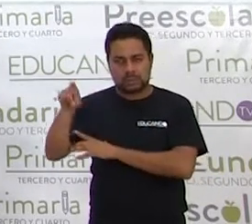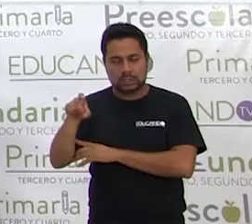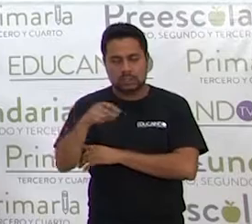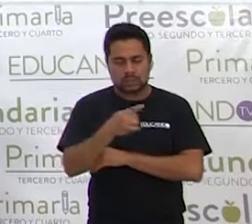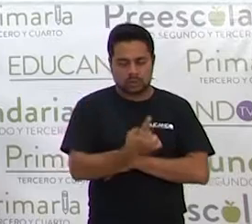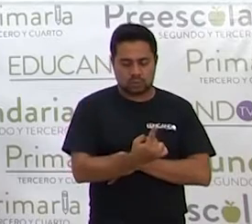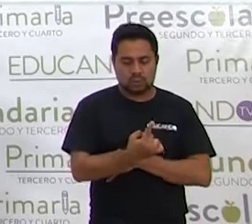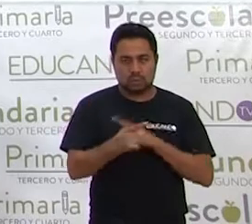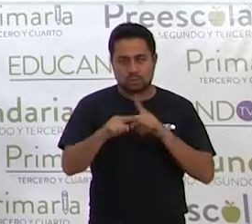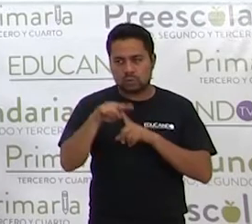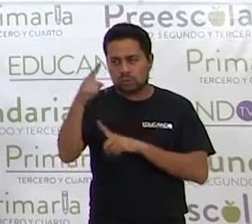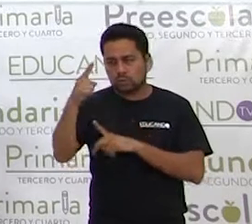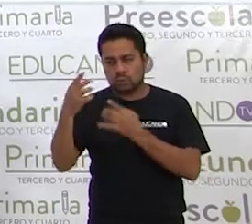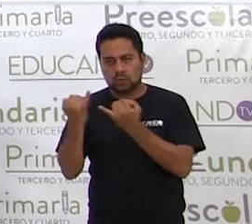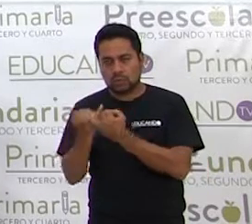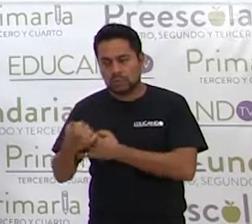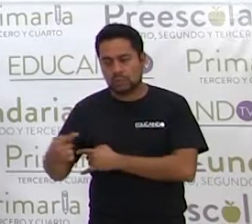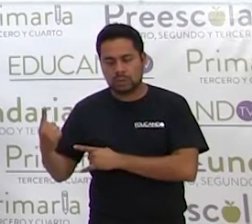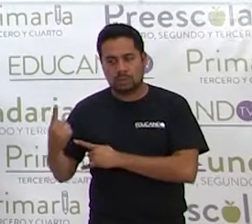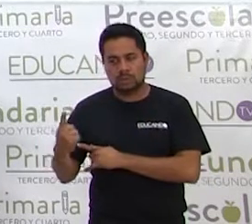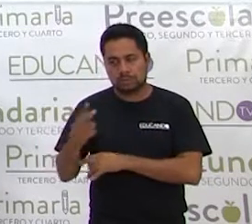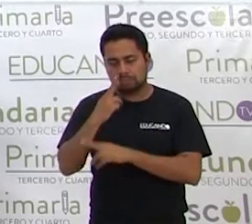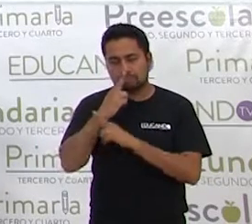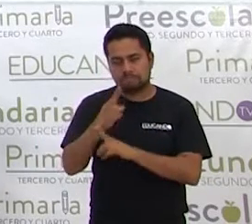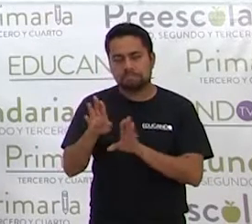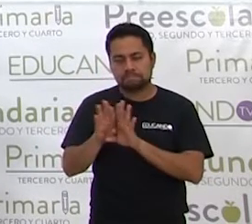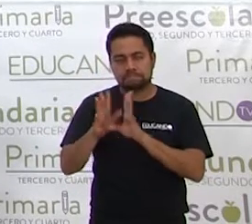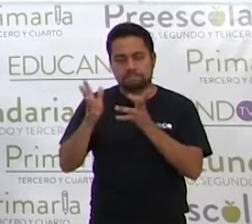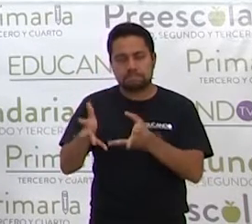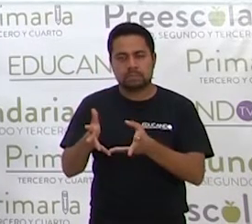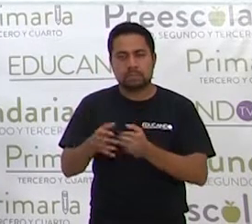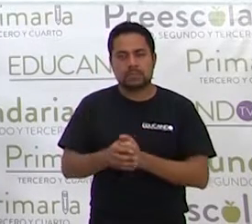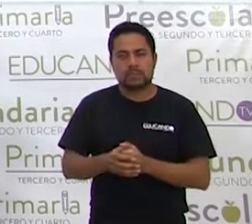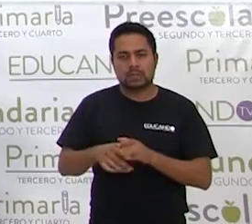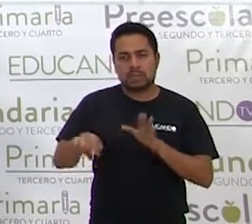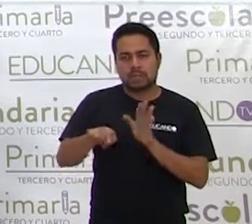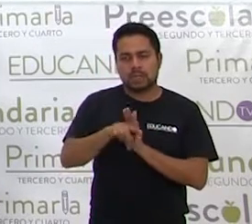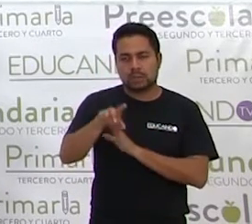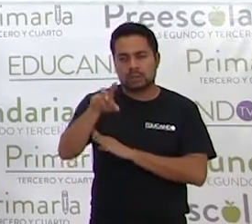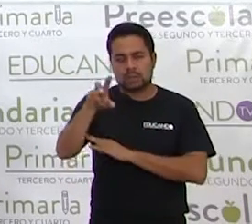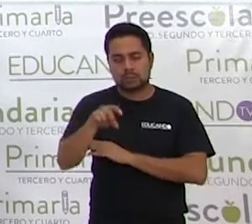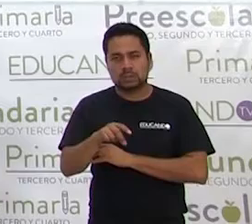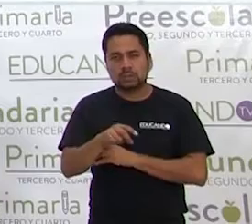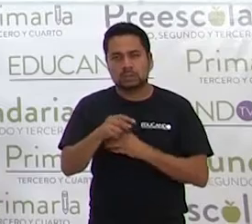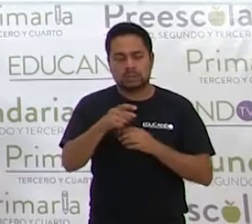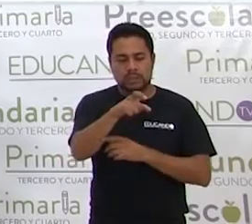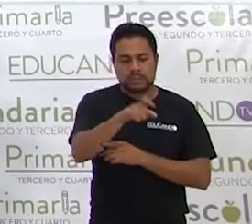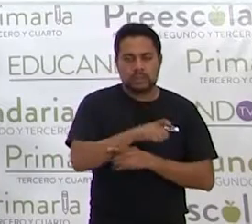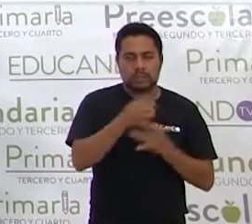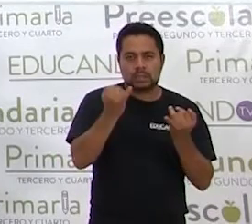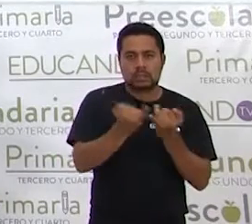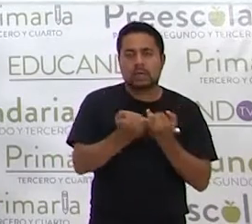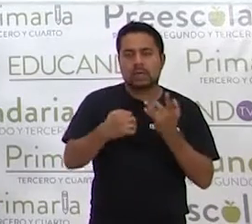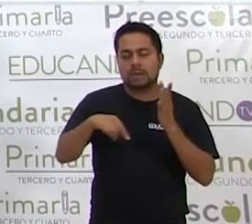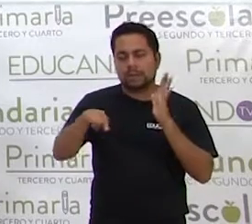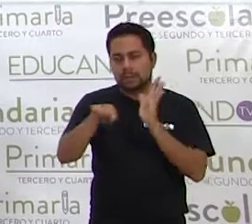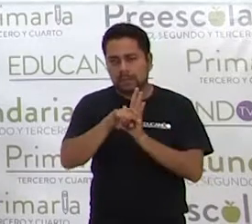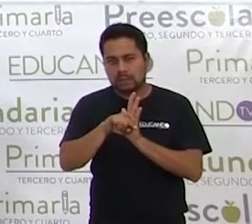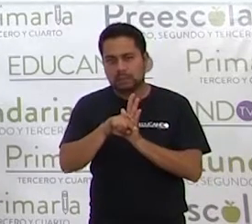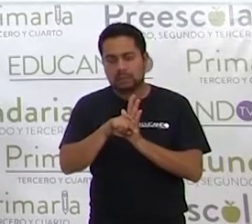1 por 11 y el resultado queda como menos 30 x igual a menos